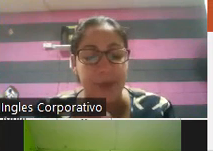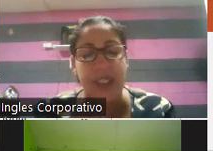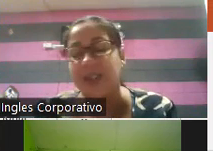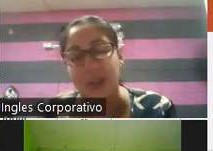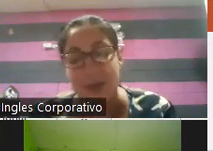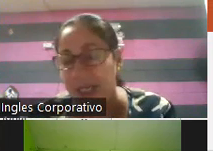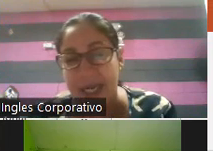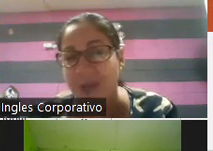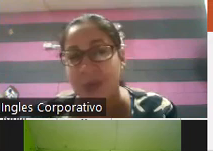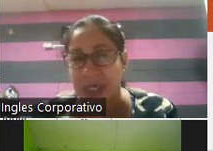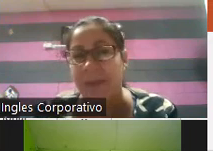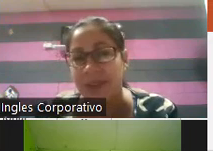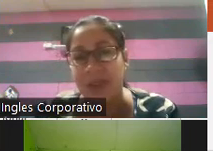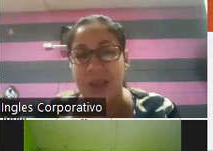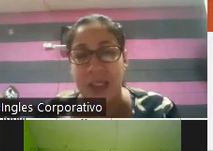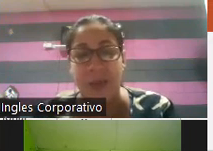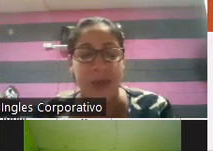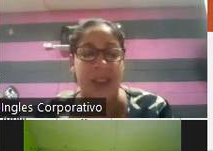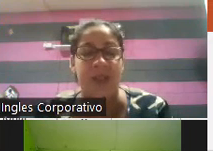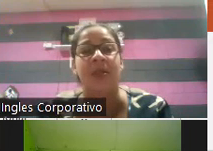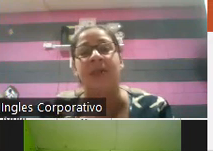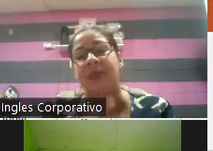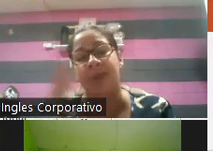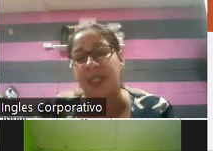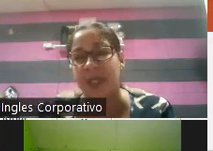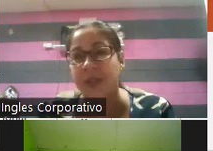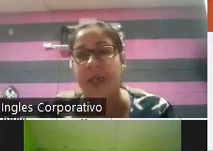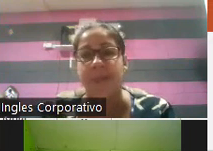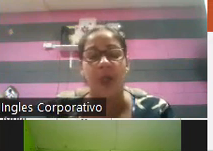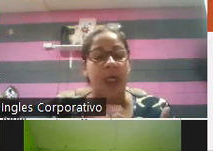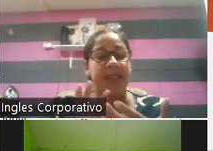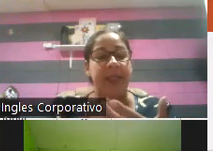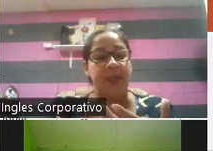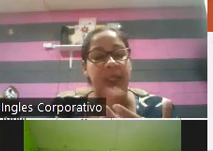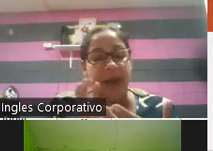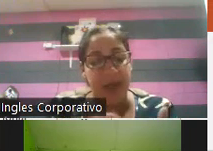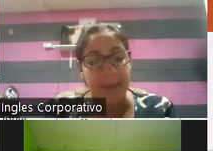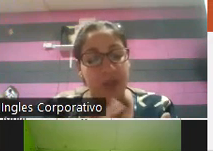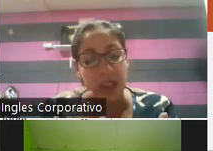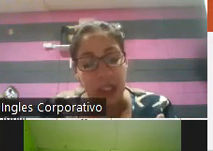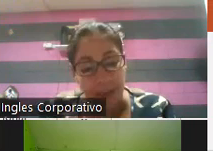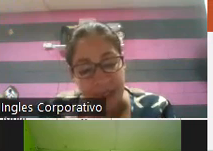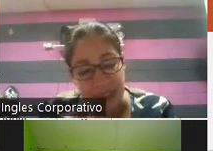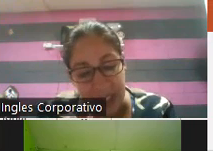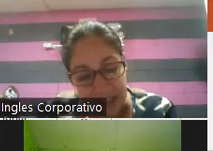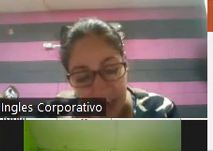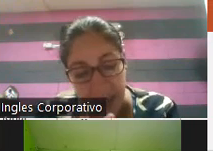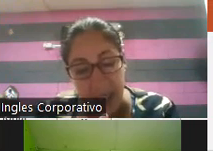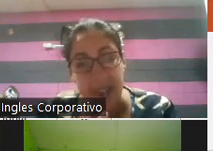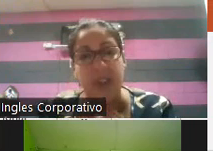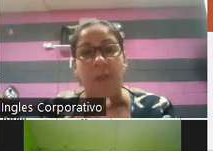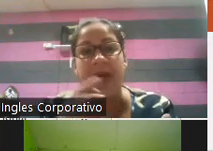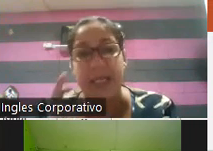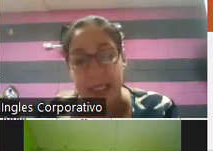le empieza a poner lento Que no es el caso porque Amazon sí tiene optimización móvil Pero por darles un ejemplo se le ponen a ver Amazon y de repente se le